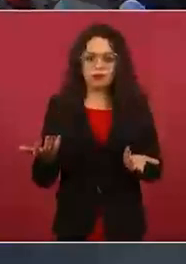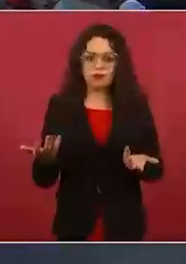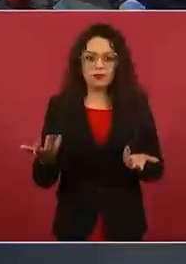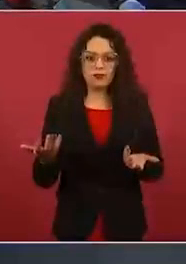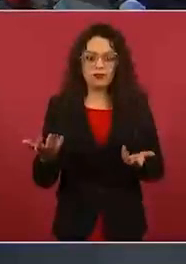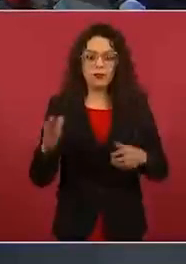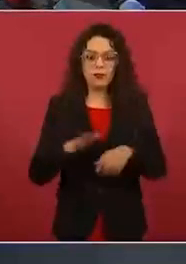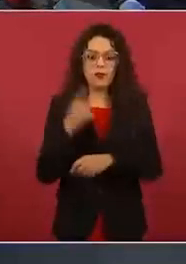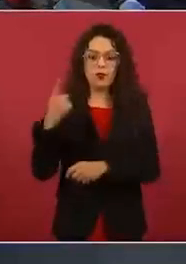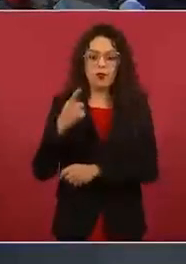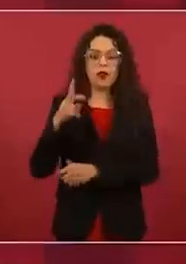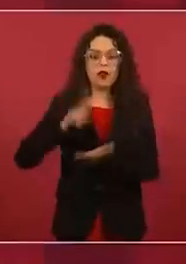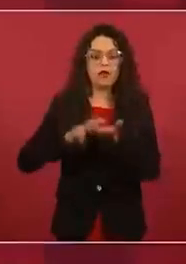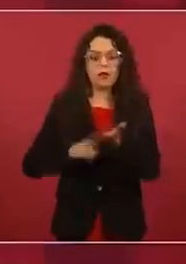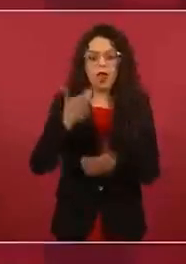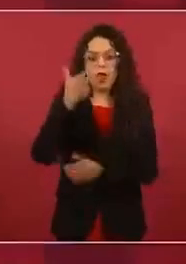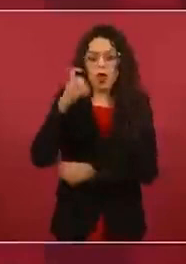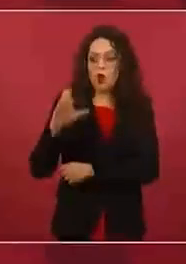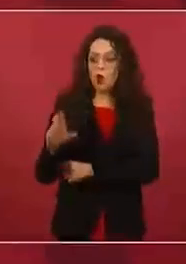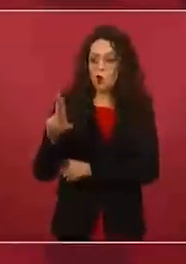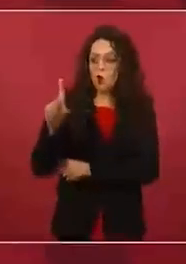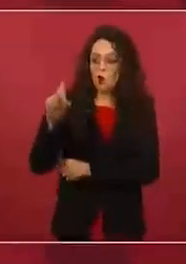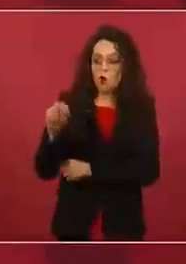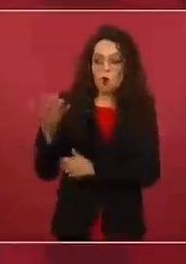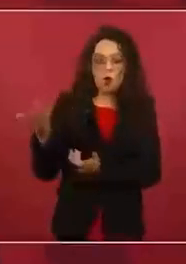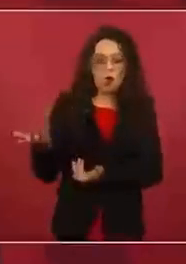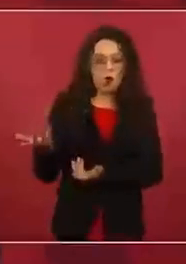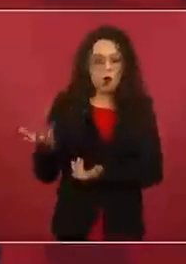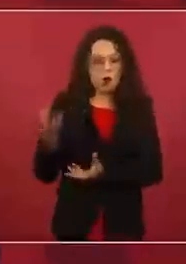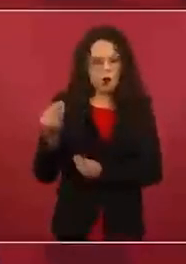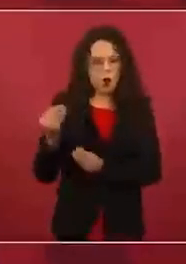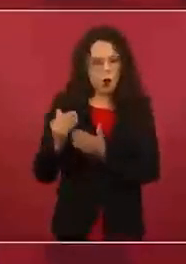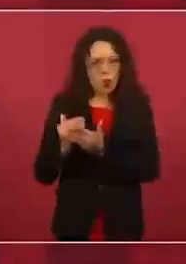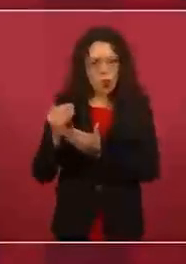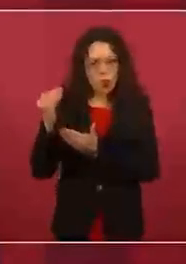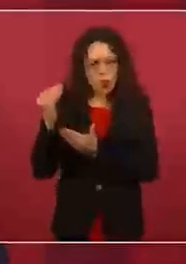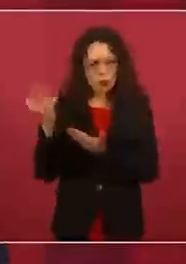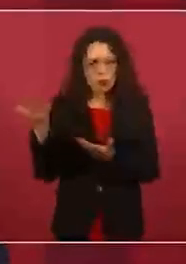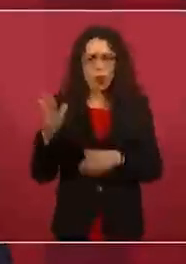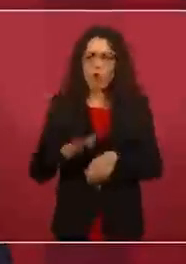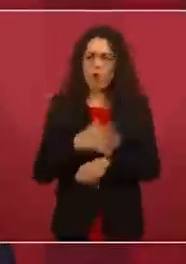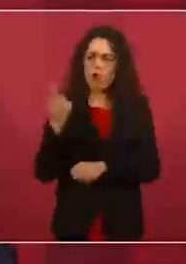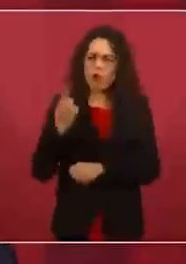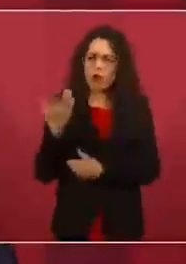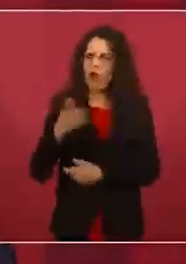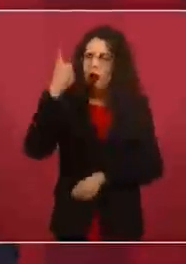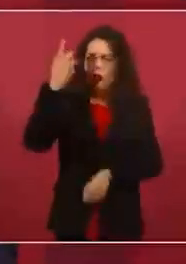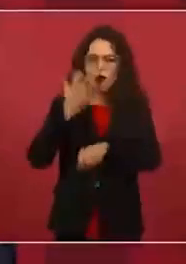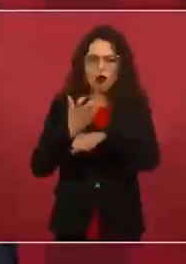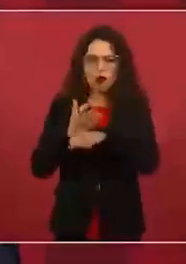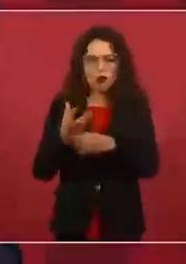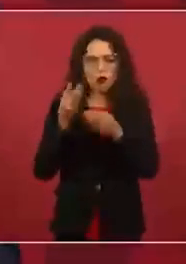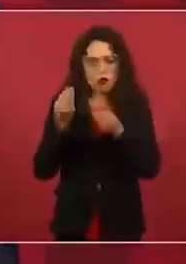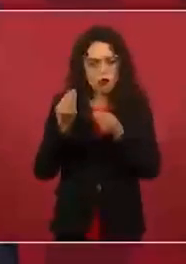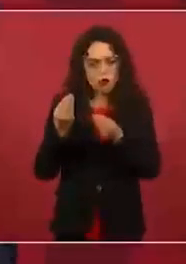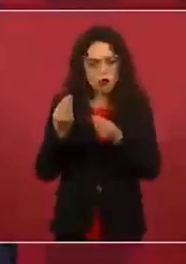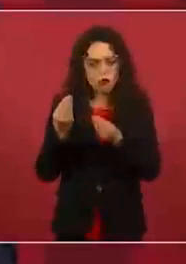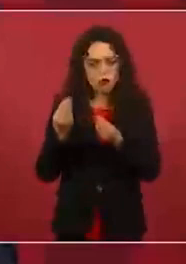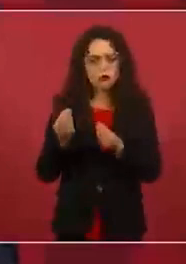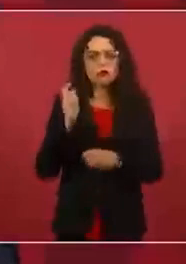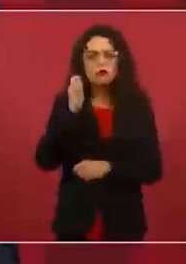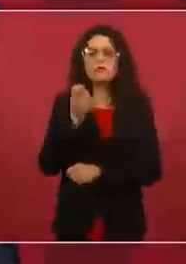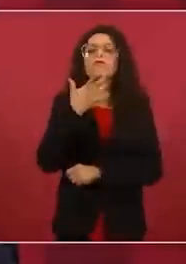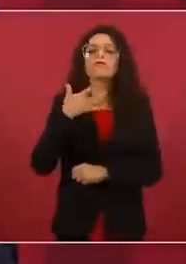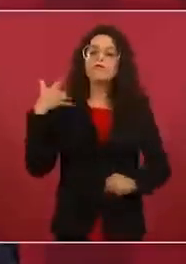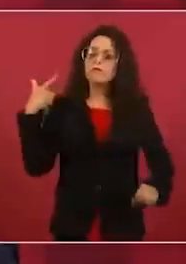crudo, pero que no se justificaba que aumentara tanto en Estados Unidos el precio de las